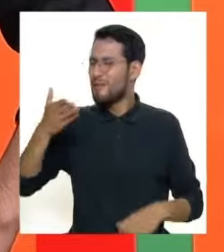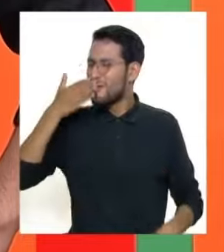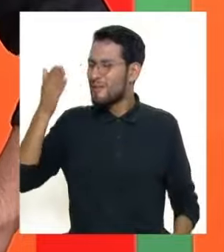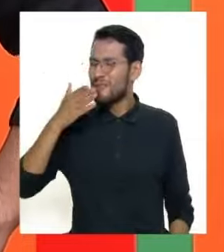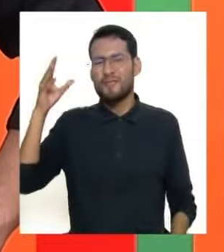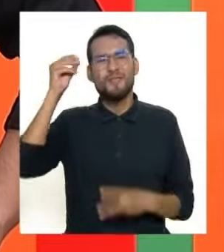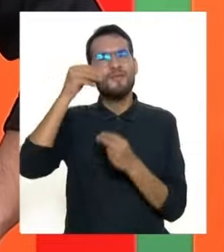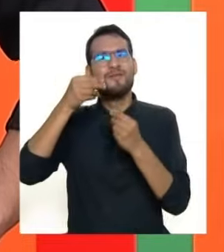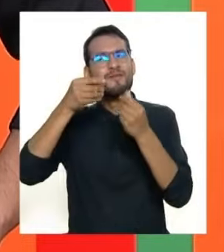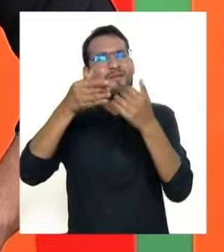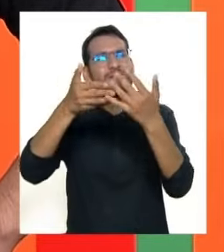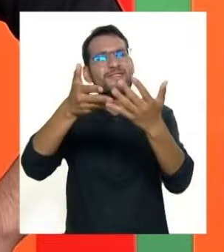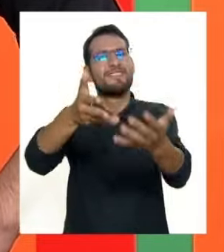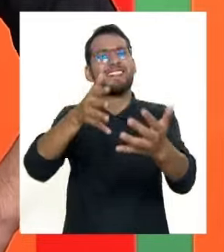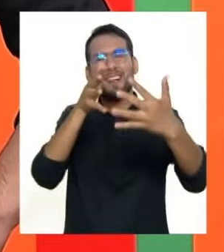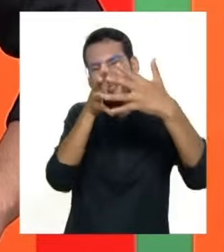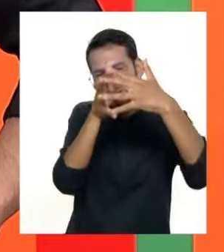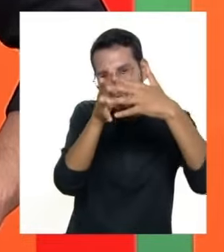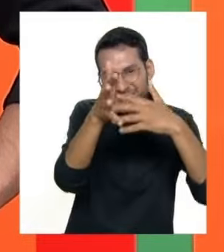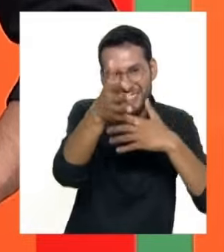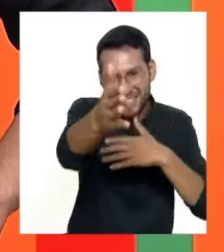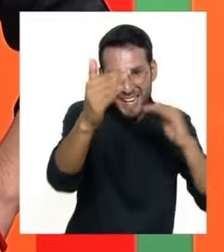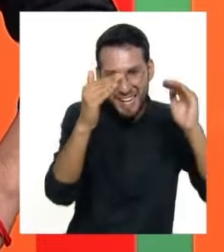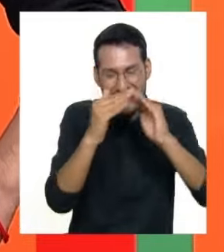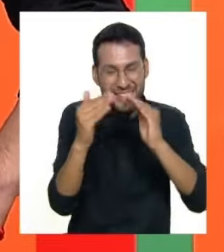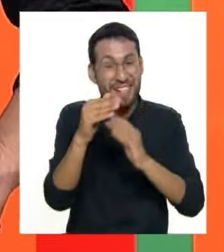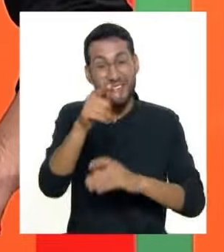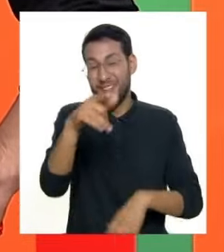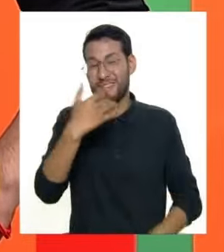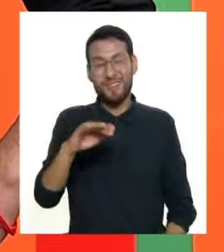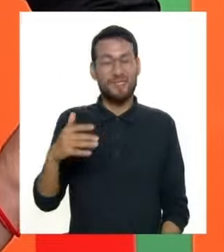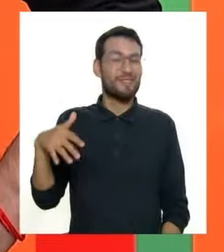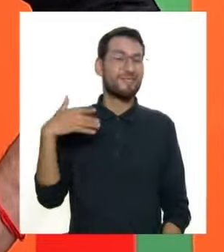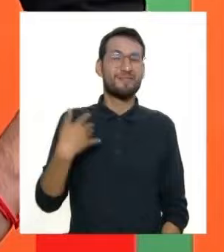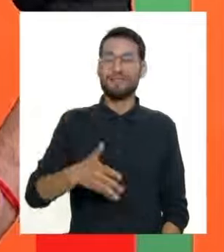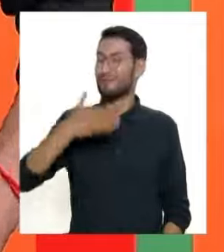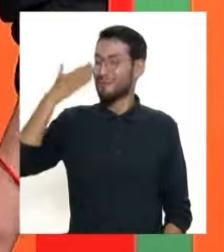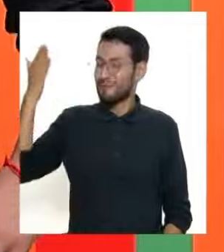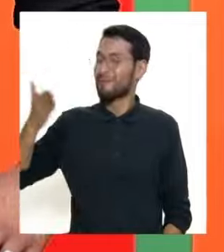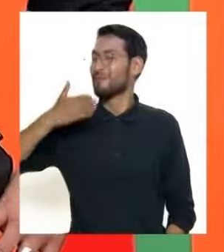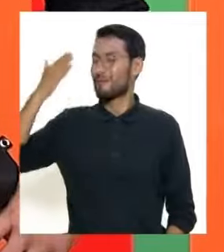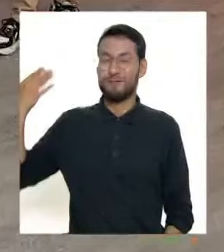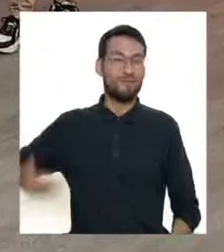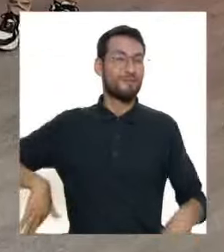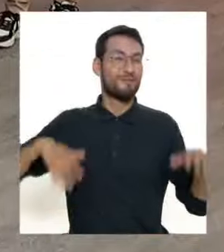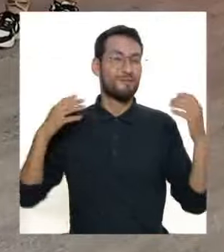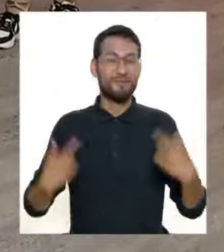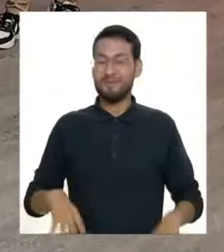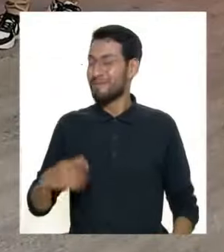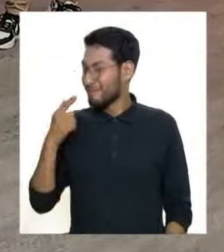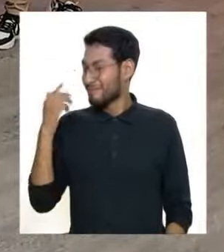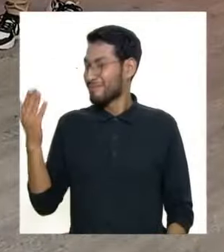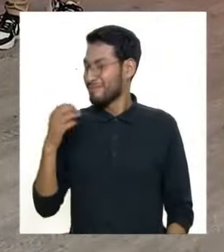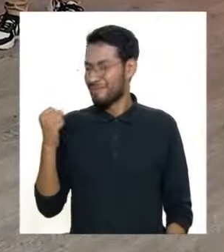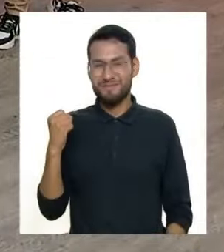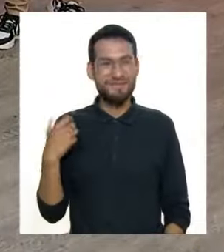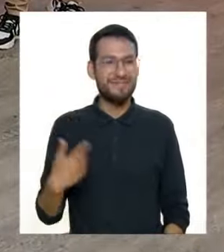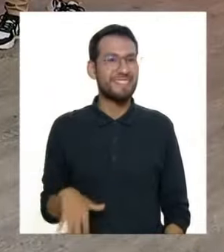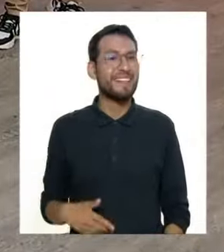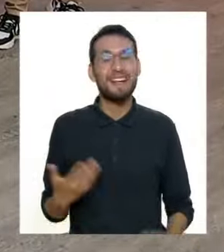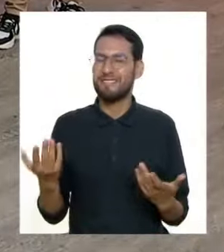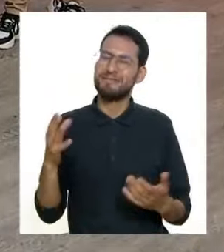tan deliciosos traspasen a tu casa. Ustedes no se imaginan cómo huele esa olla. Qué pena